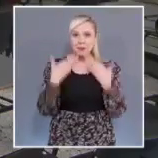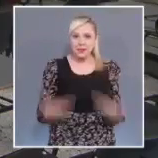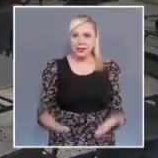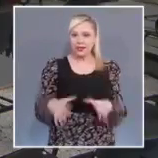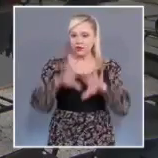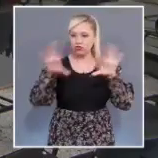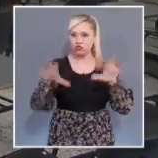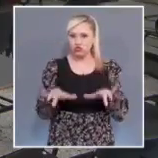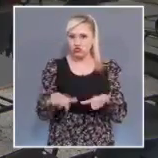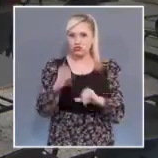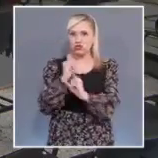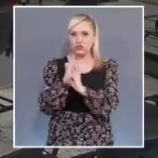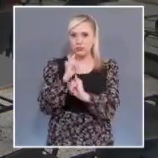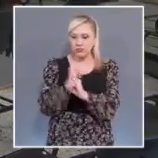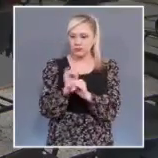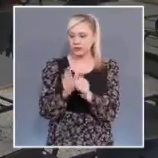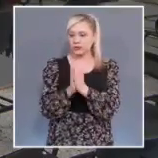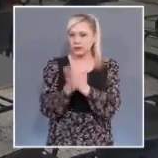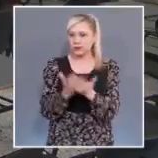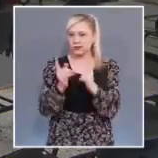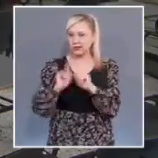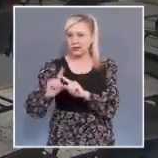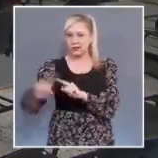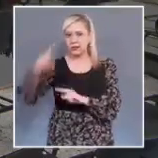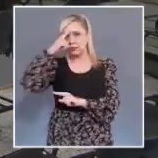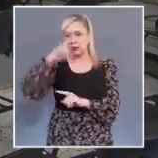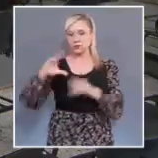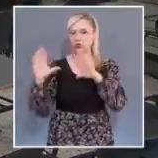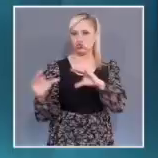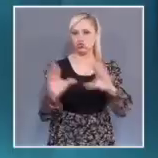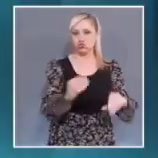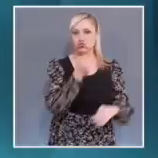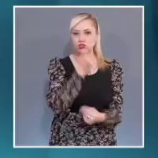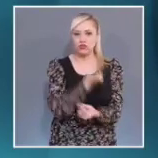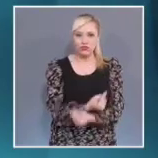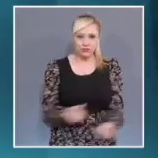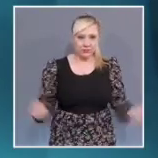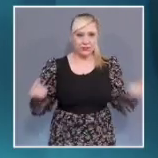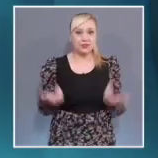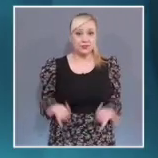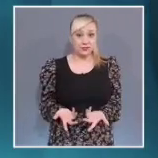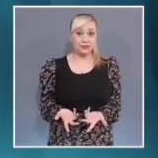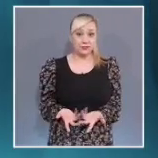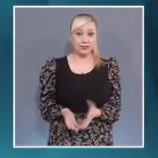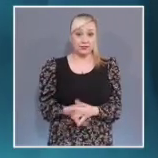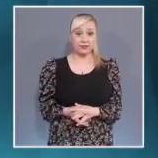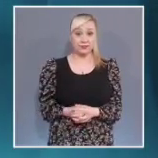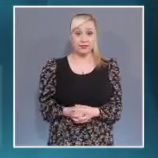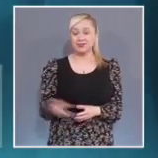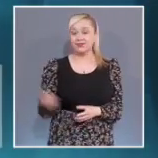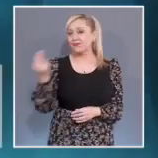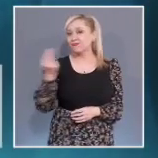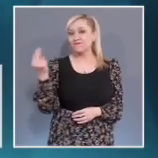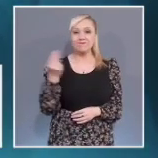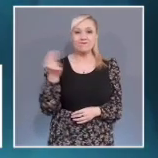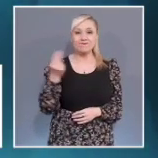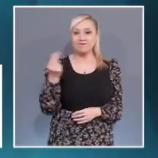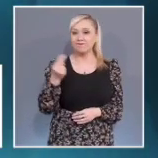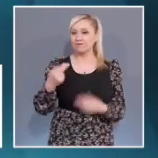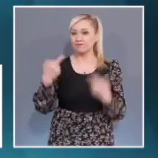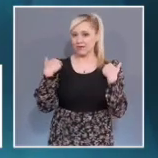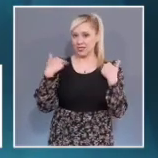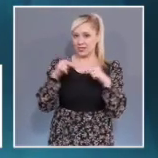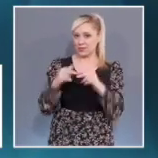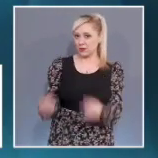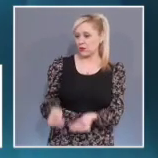materiales didácticos para la formación integral de sus alumnos. Necesitamos brindar a los maestros